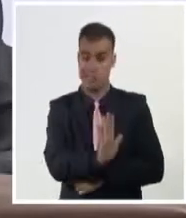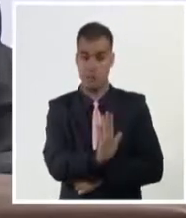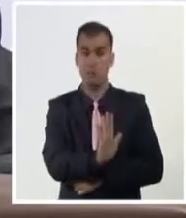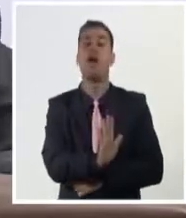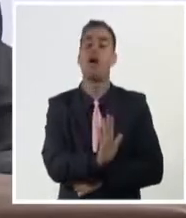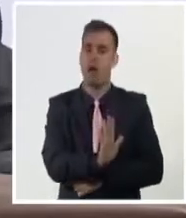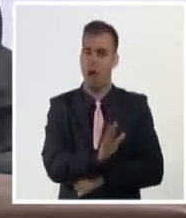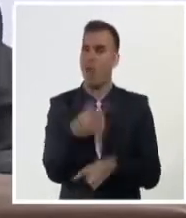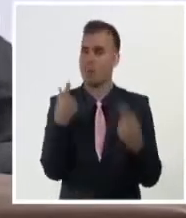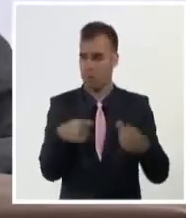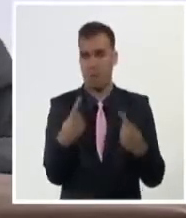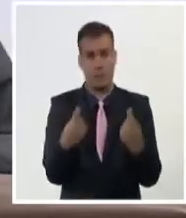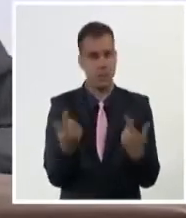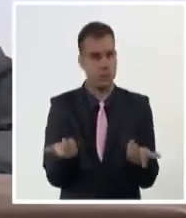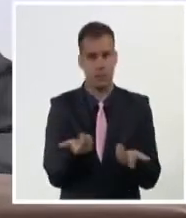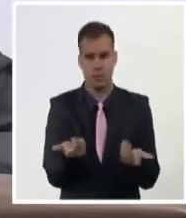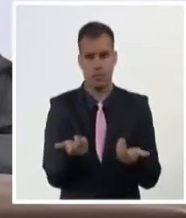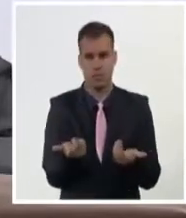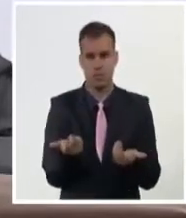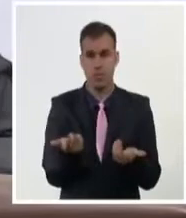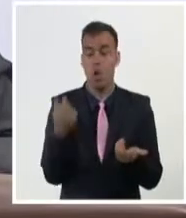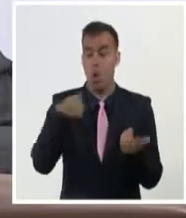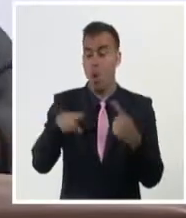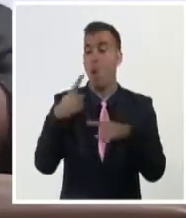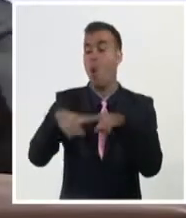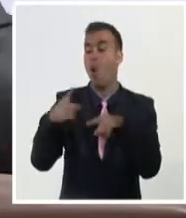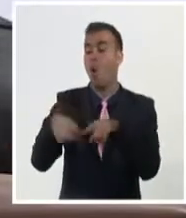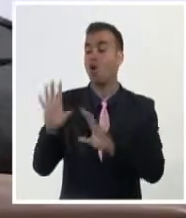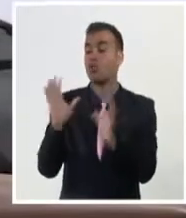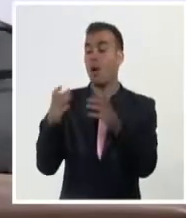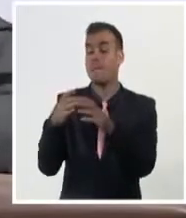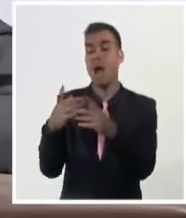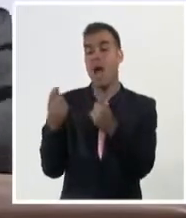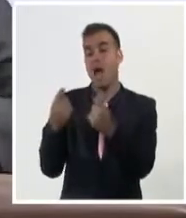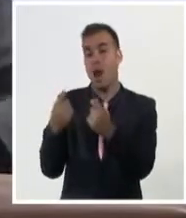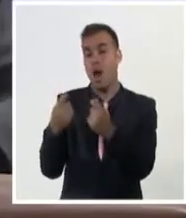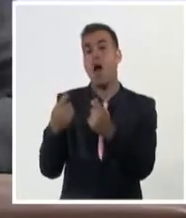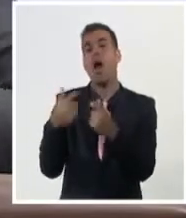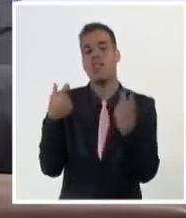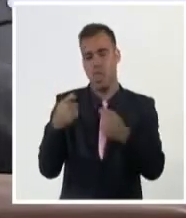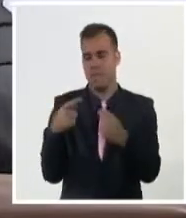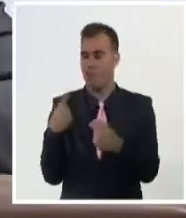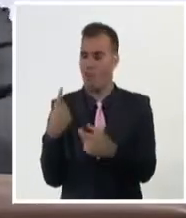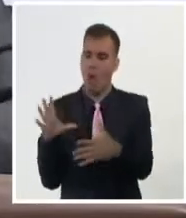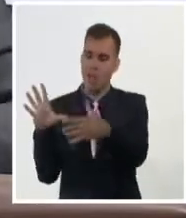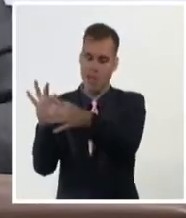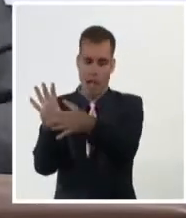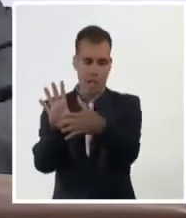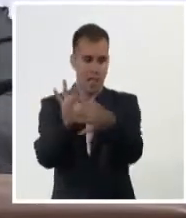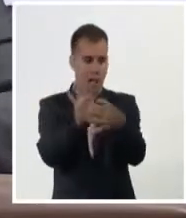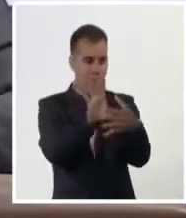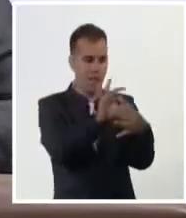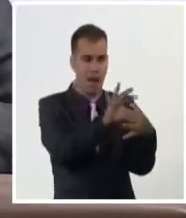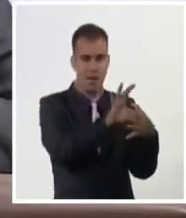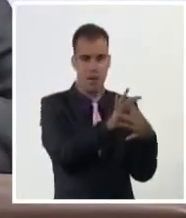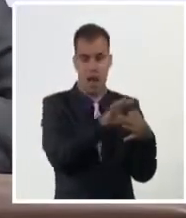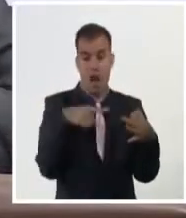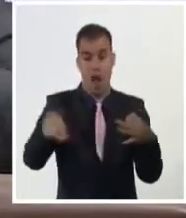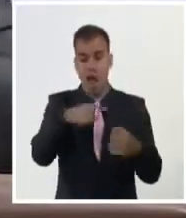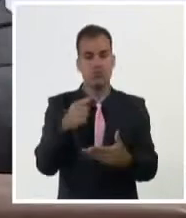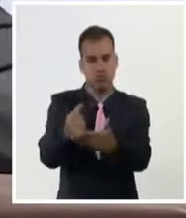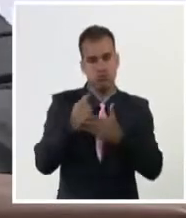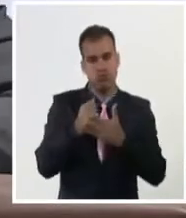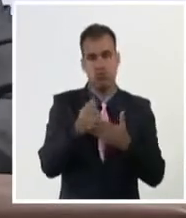en Cuba, cuando ahora también tenemos otro grupo de actores económicos con los cuales tenemos que encadenarnos, que son complementos de la economía